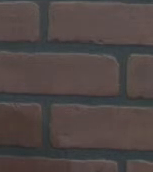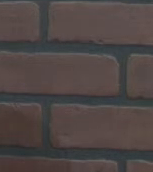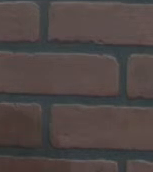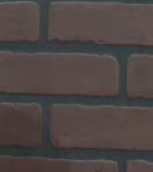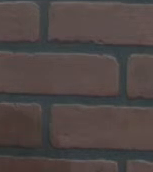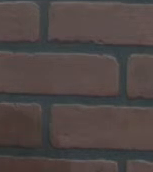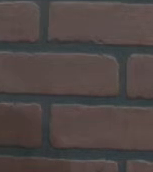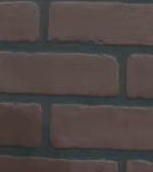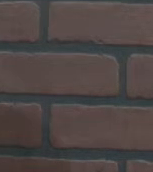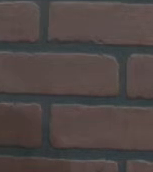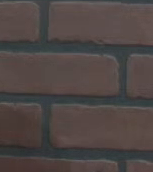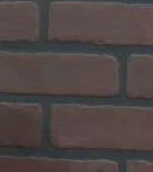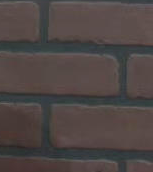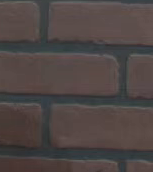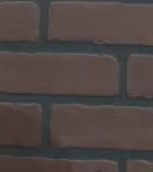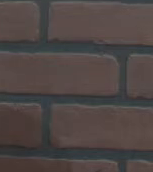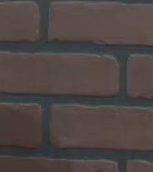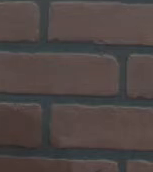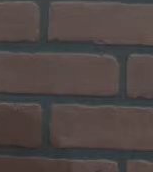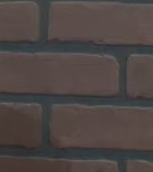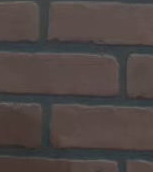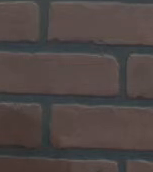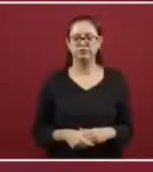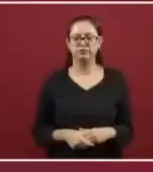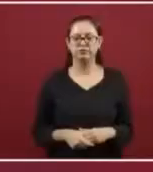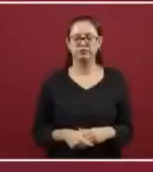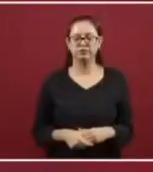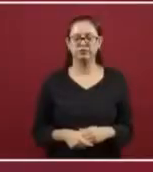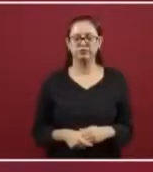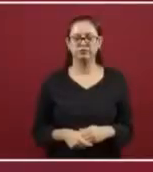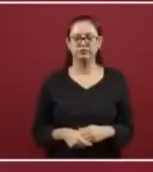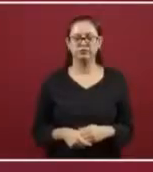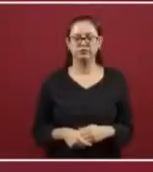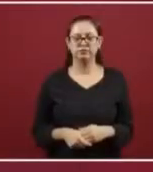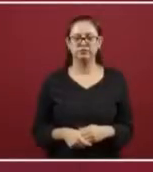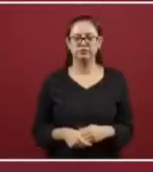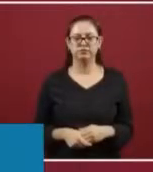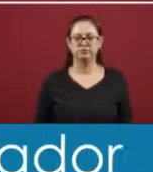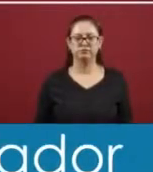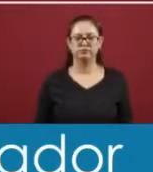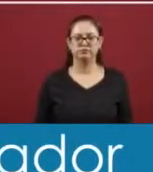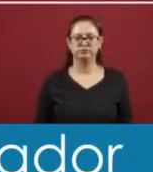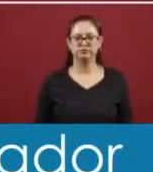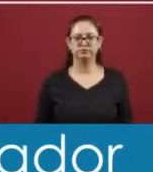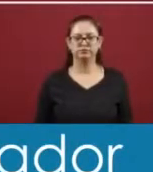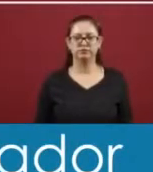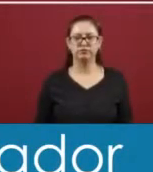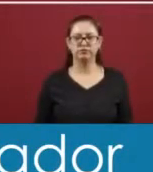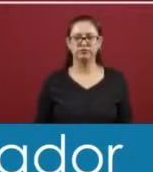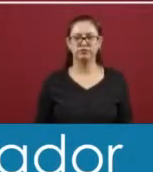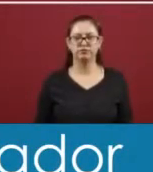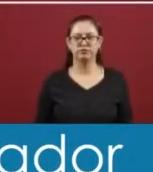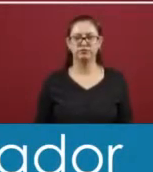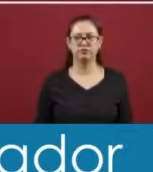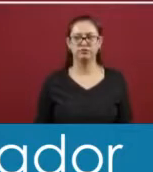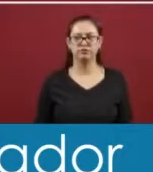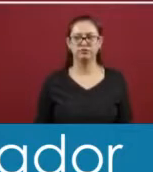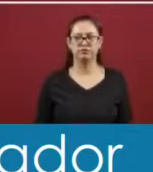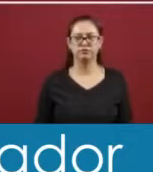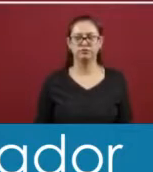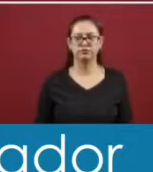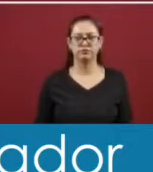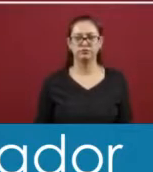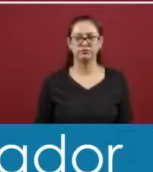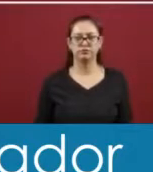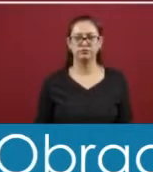la aprobación de la reforma laboral que se logró, reconoció, gracias a la participación